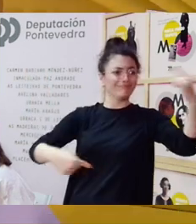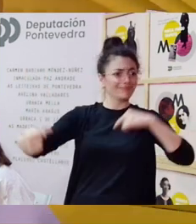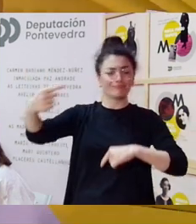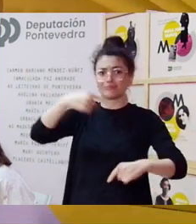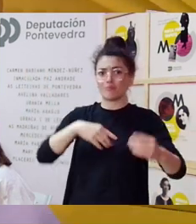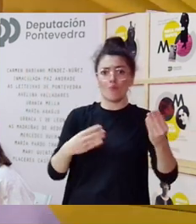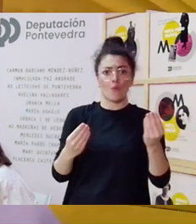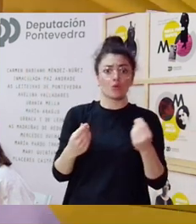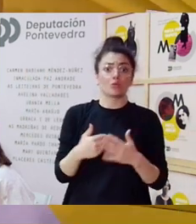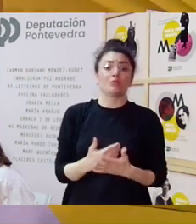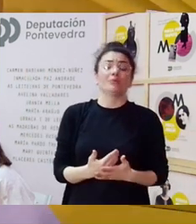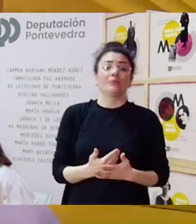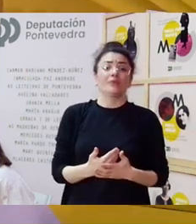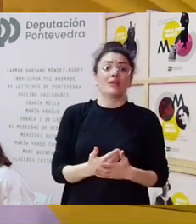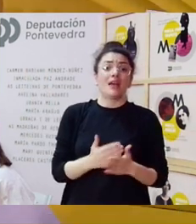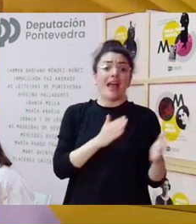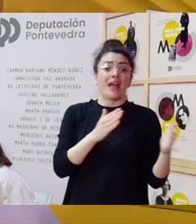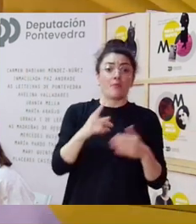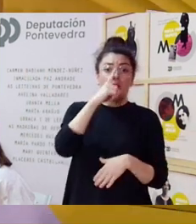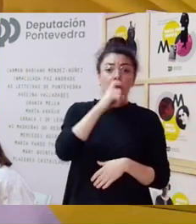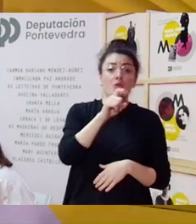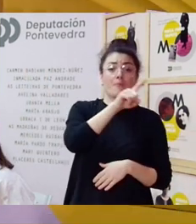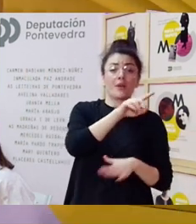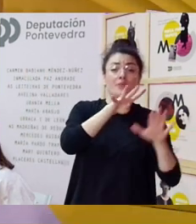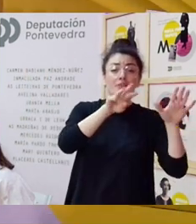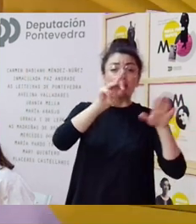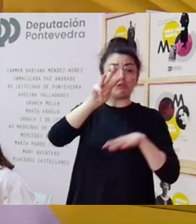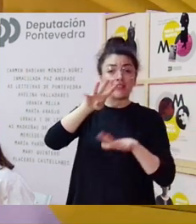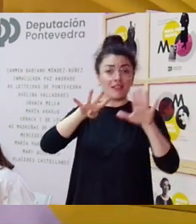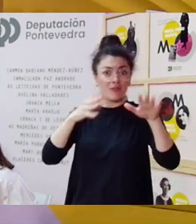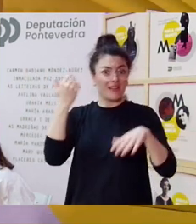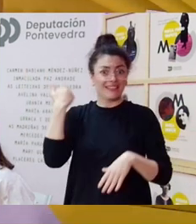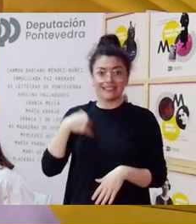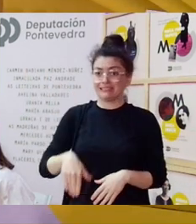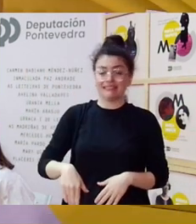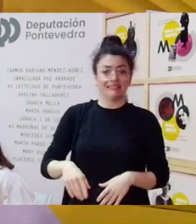no ano 39, xa estaban un pouco cheos. Bueno,